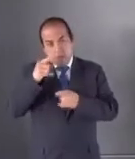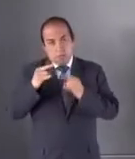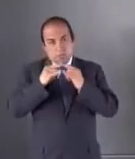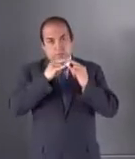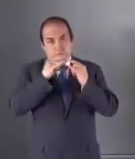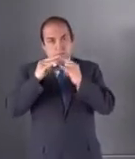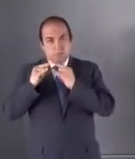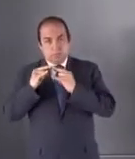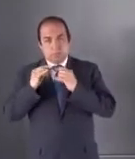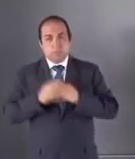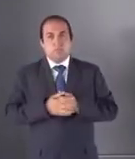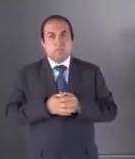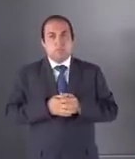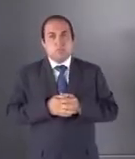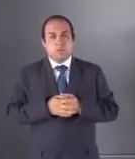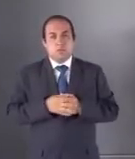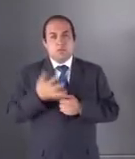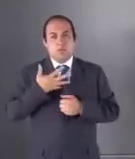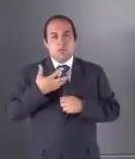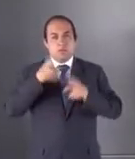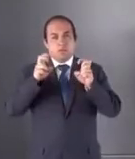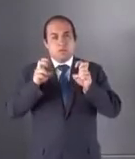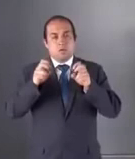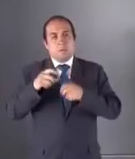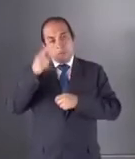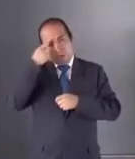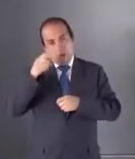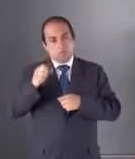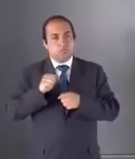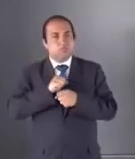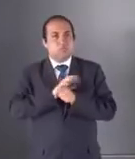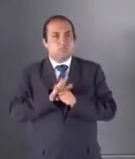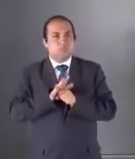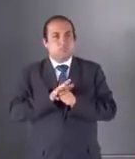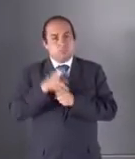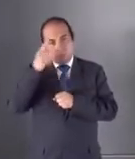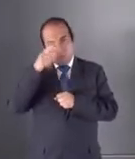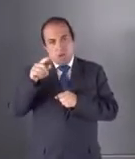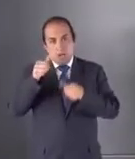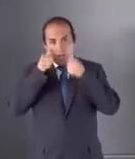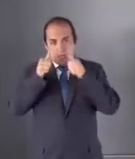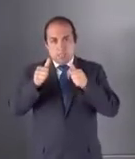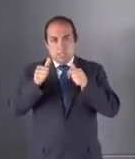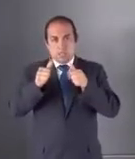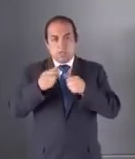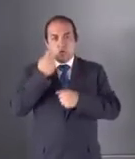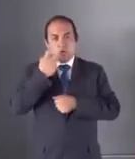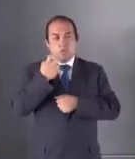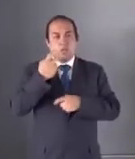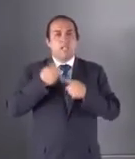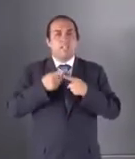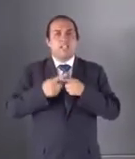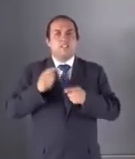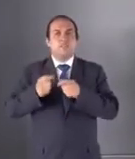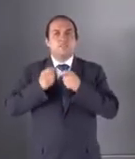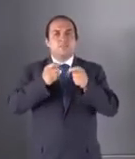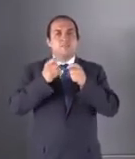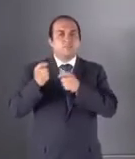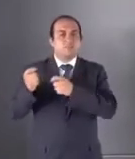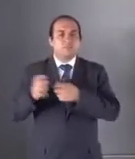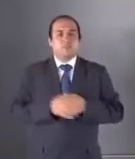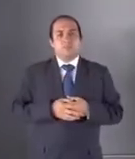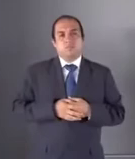debido a los gastos que han tenido por la pandemia para atender con estos kits que entregaban en zonas altas,